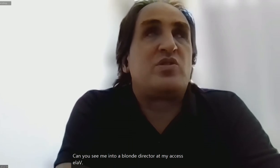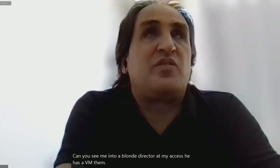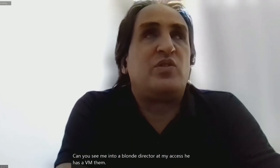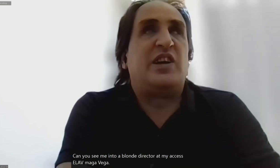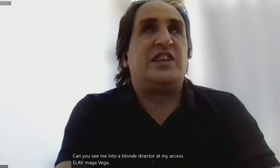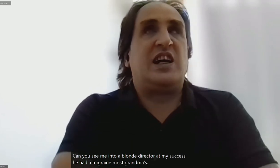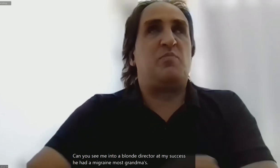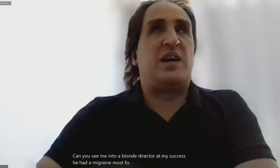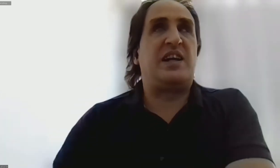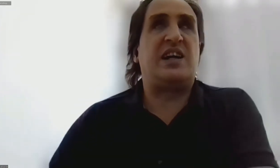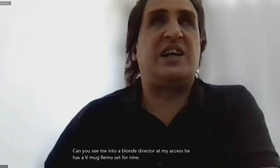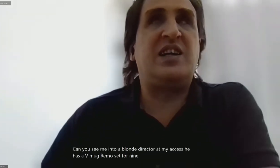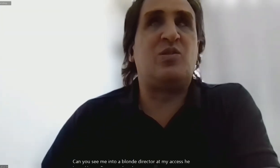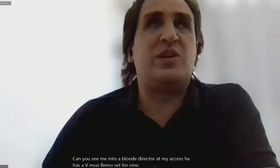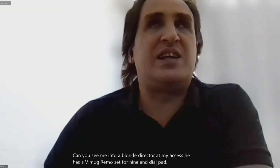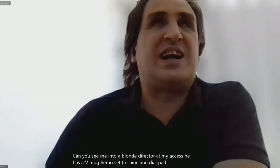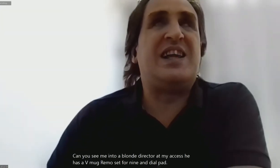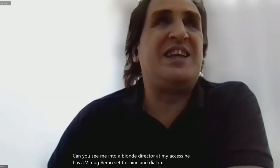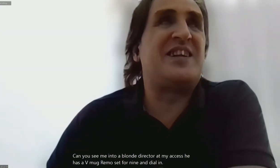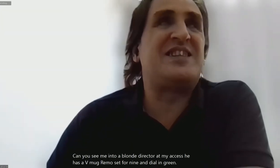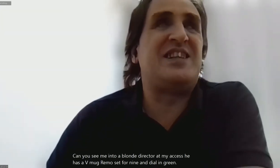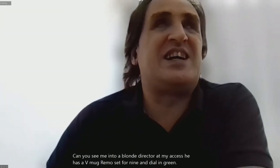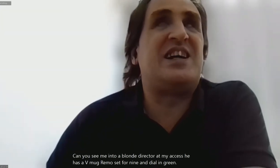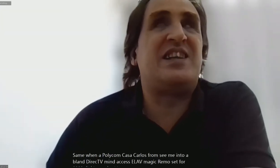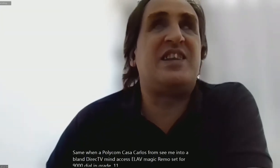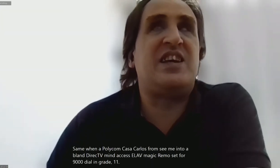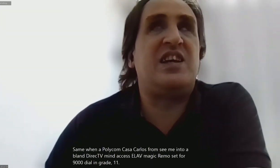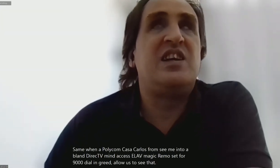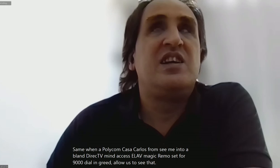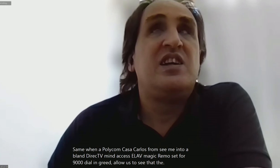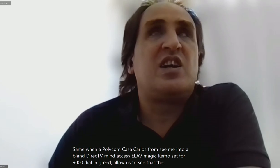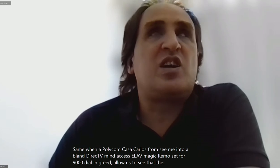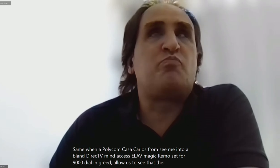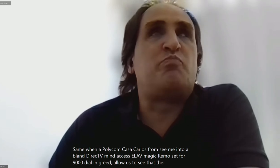que creemos es fundamental para incluir a la diversidad de